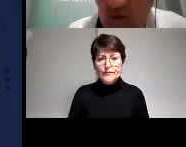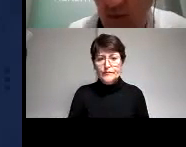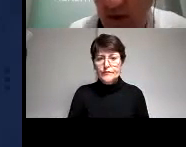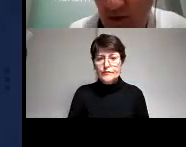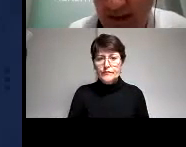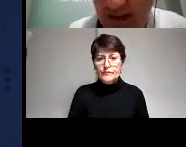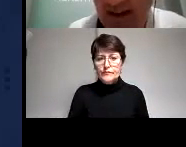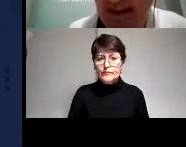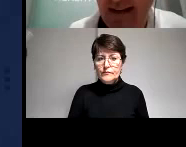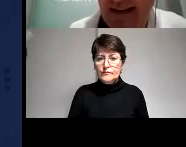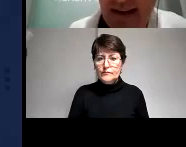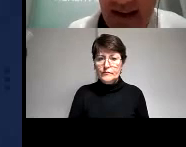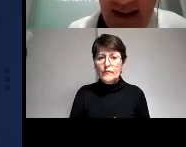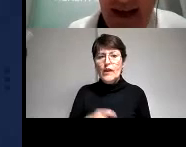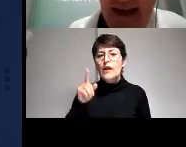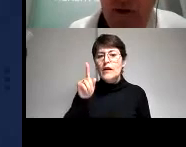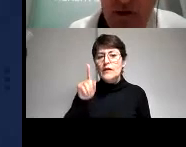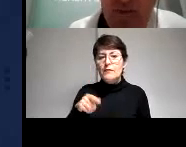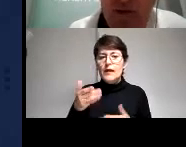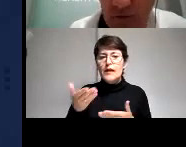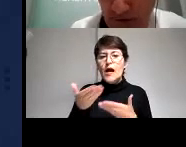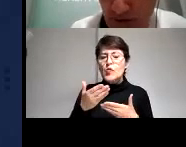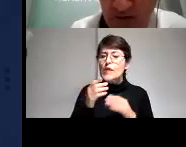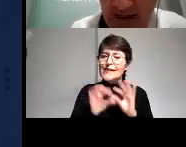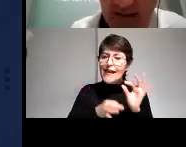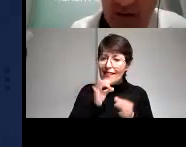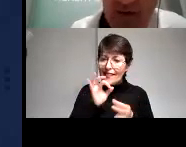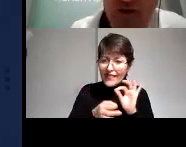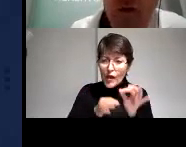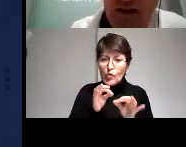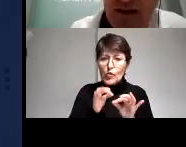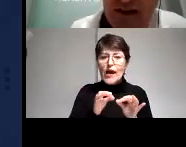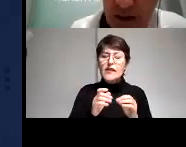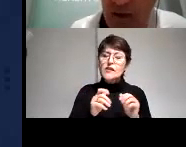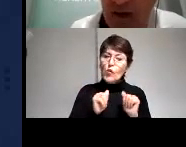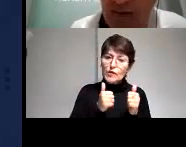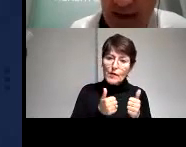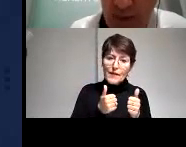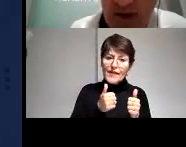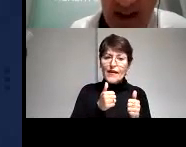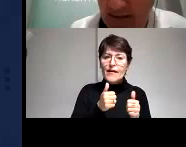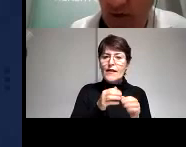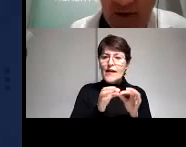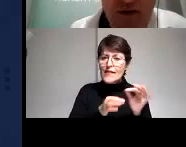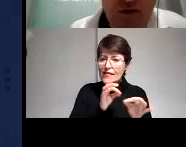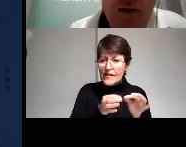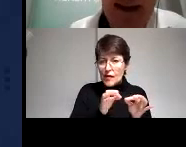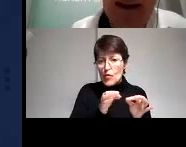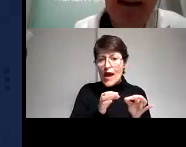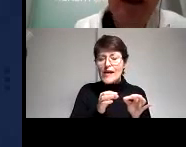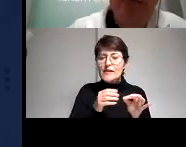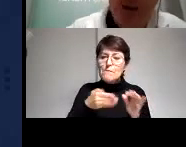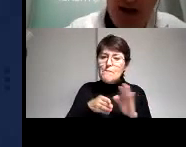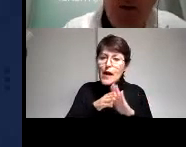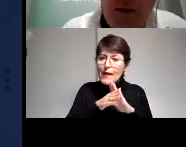lo tanto puede resultar interesante cuando se están iniciando procesos neoproliferativos, procesos